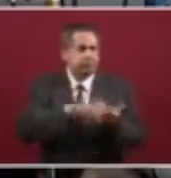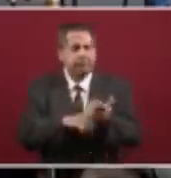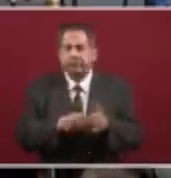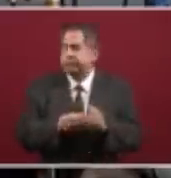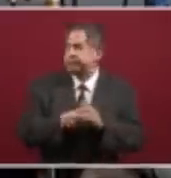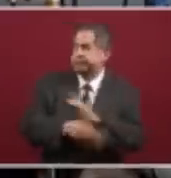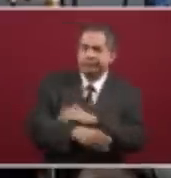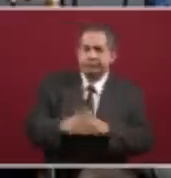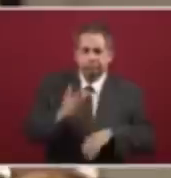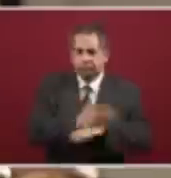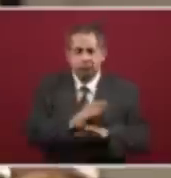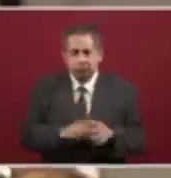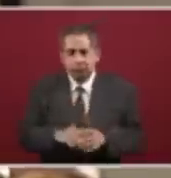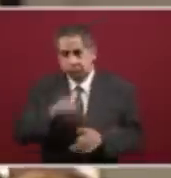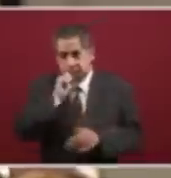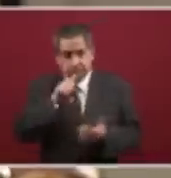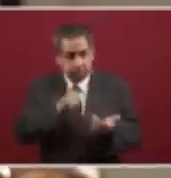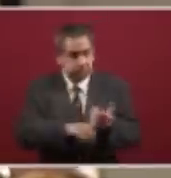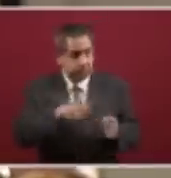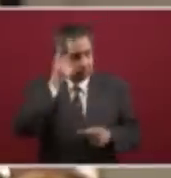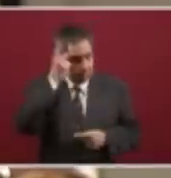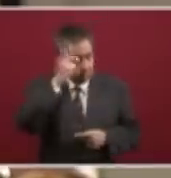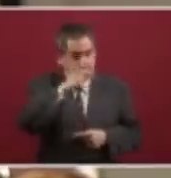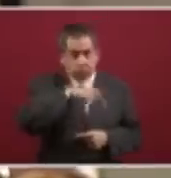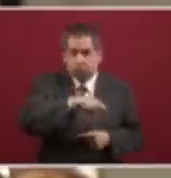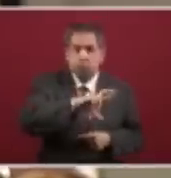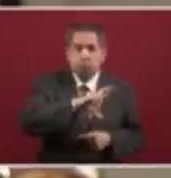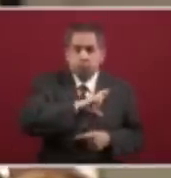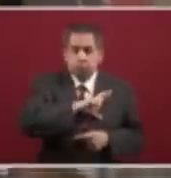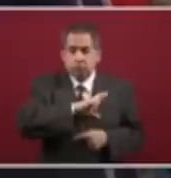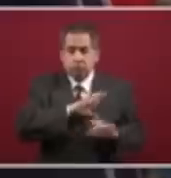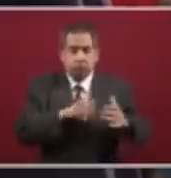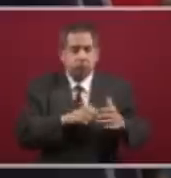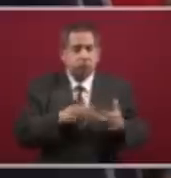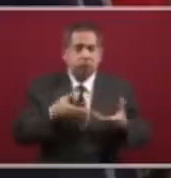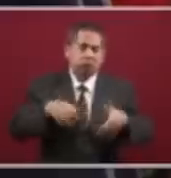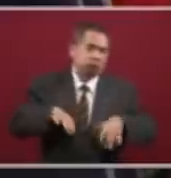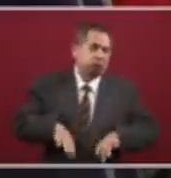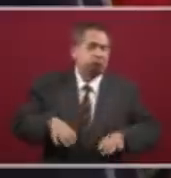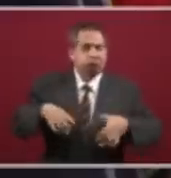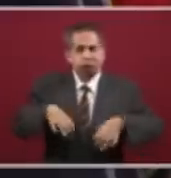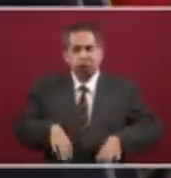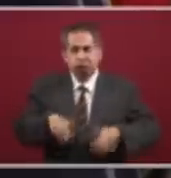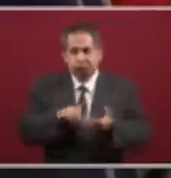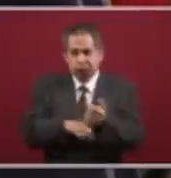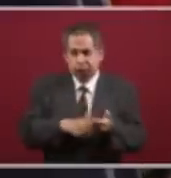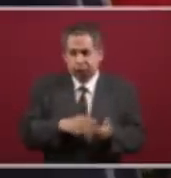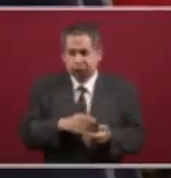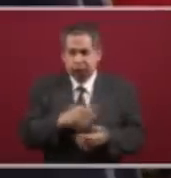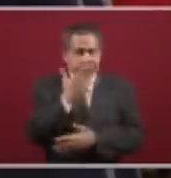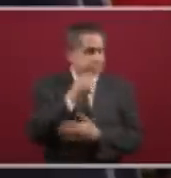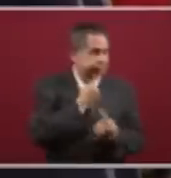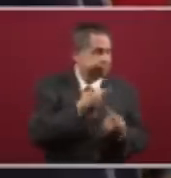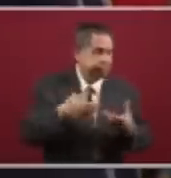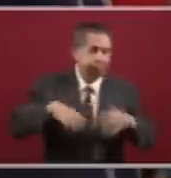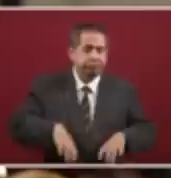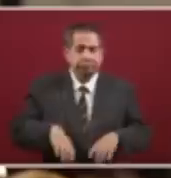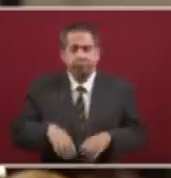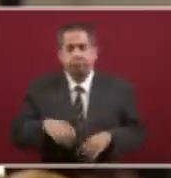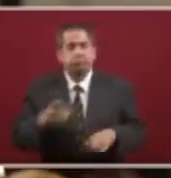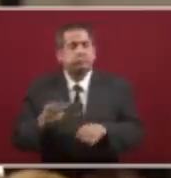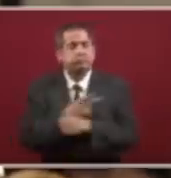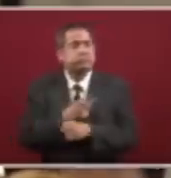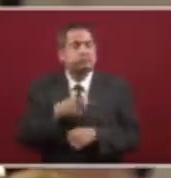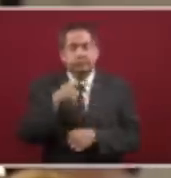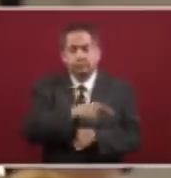amiguismo también hubo dueños en el sector privado que usufructuaban este de la propiedad de la guardería y que bueno pues fueron al final de